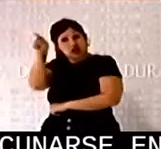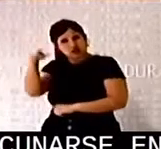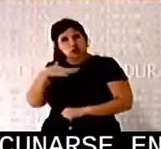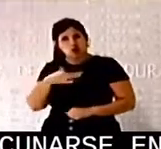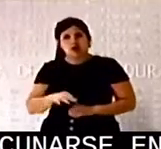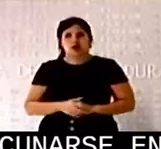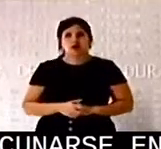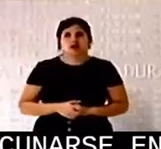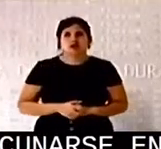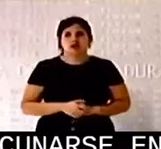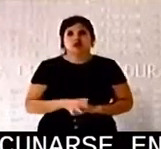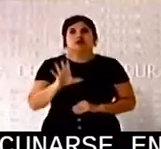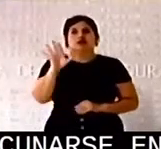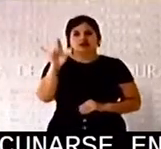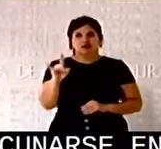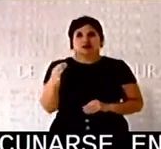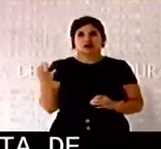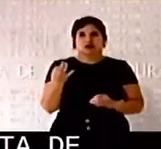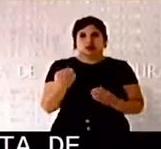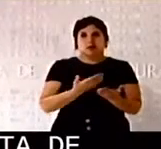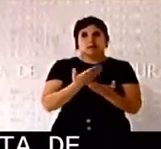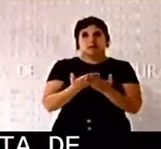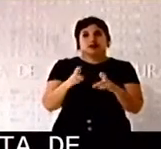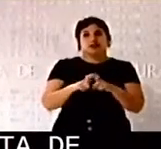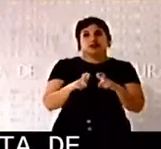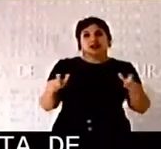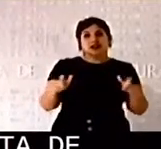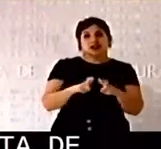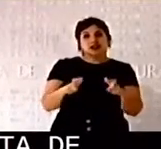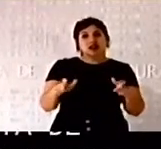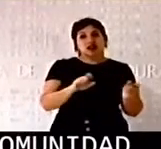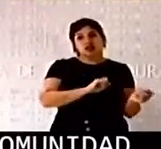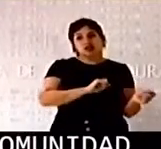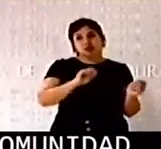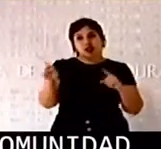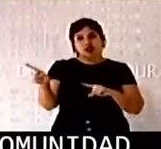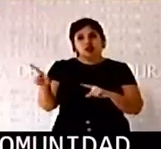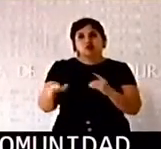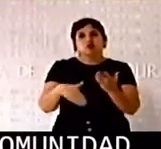su tarjeta de desplazado y pueden vacunarse en otra comunidad autónoma.